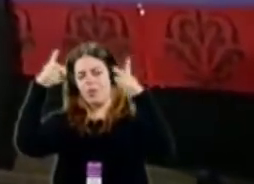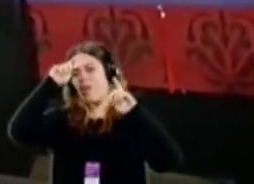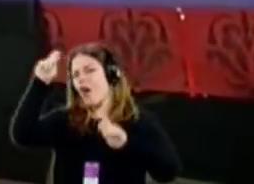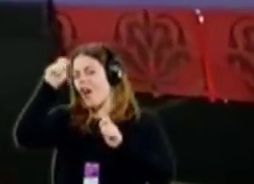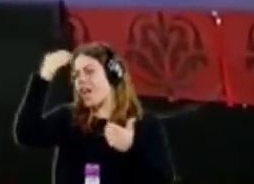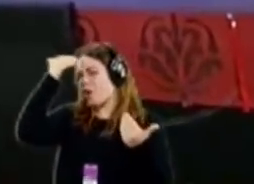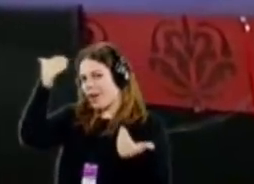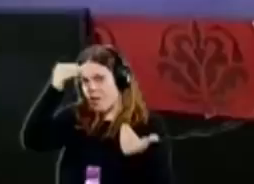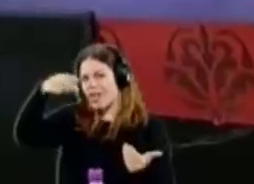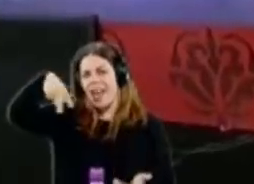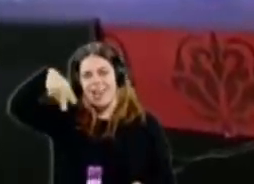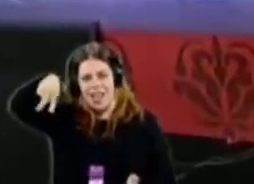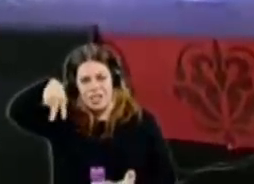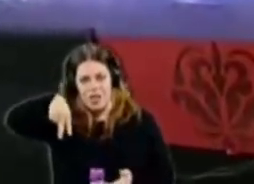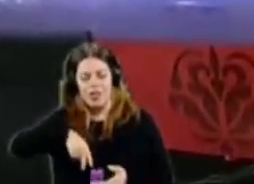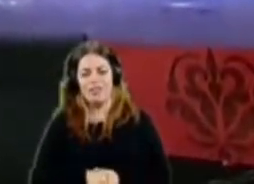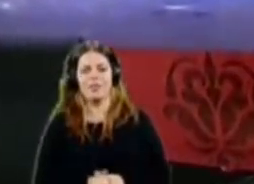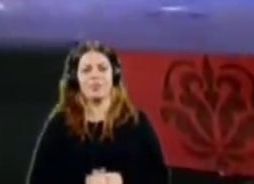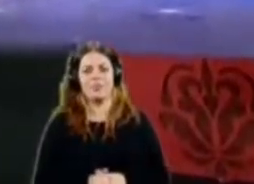¡Enhorabuena, Nelson!